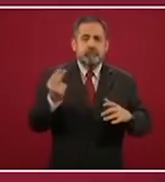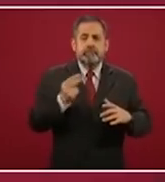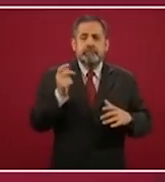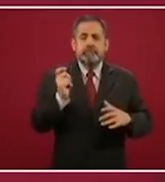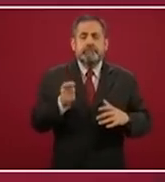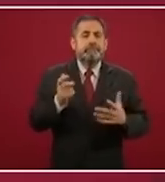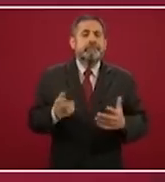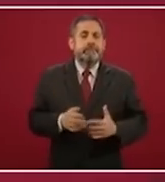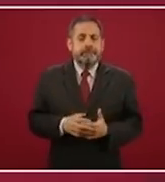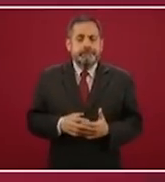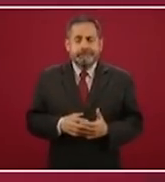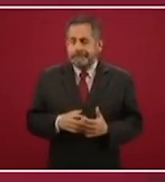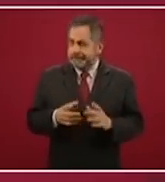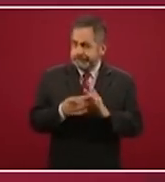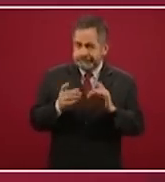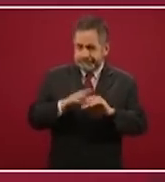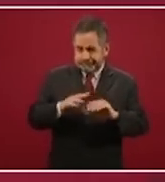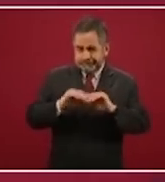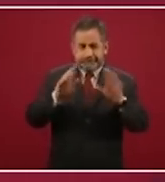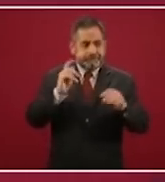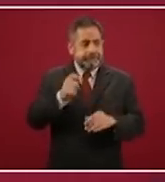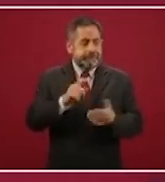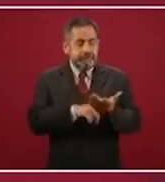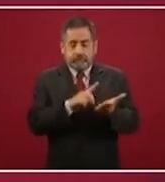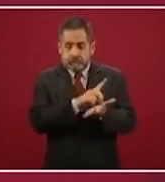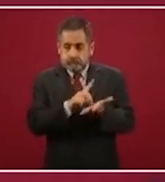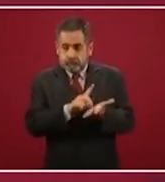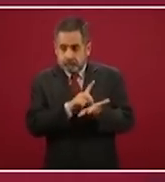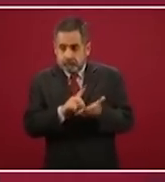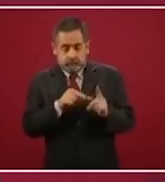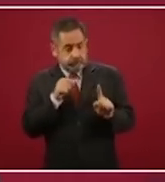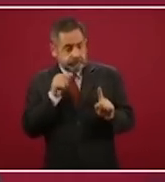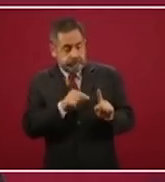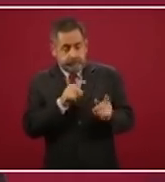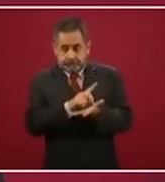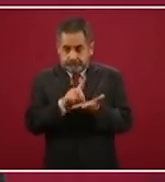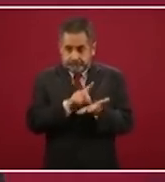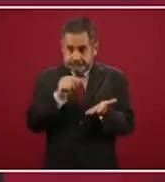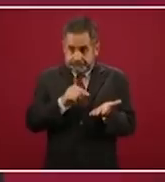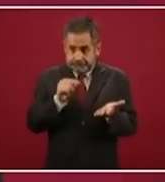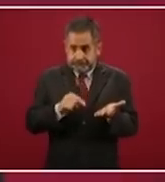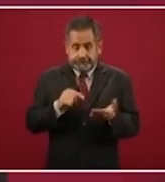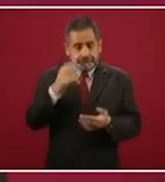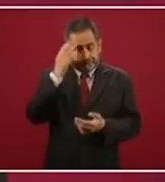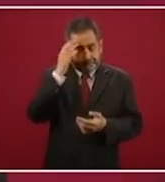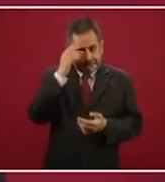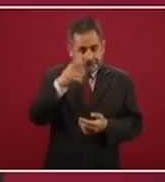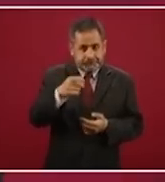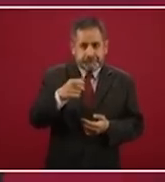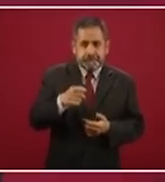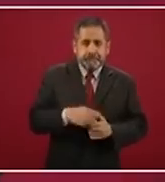dejar en claro que las drogas, sobre todo las